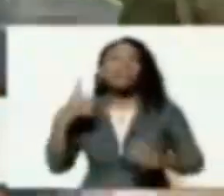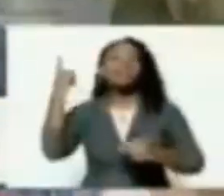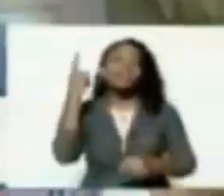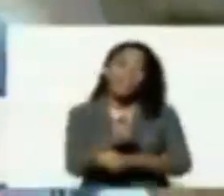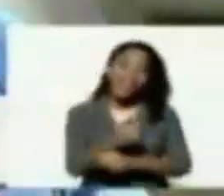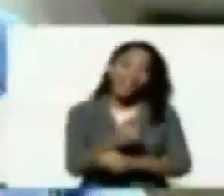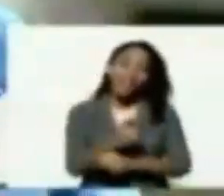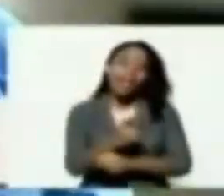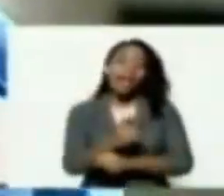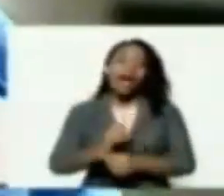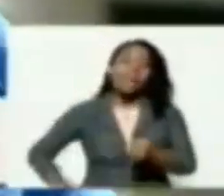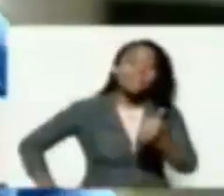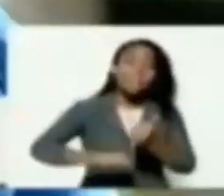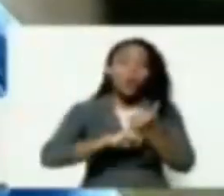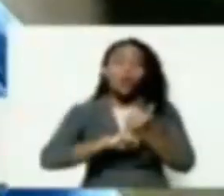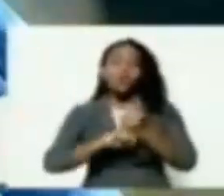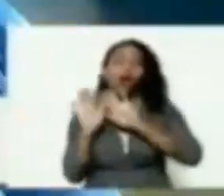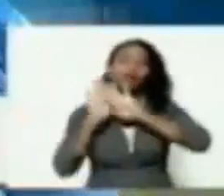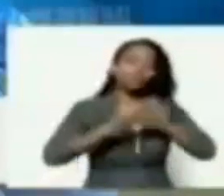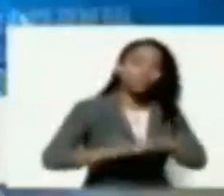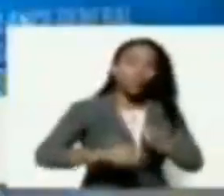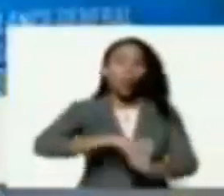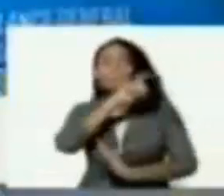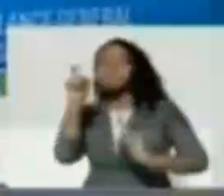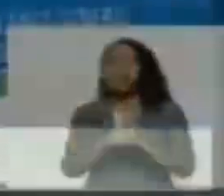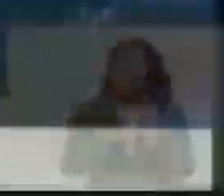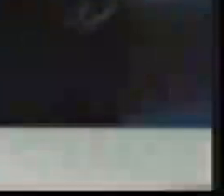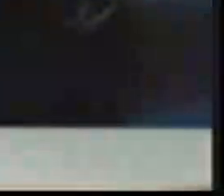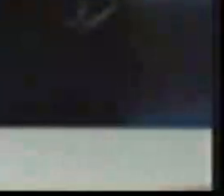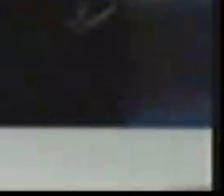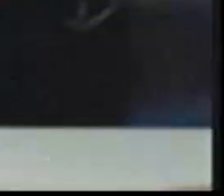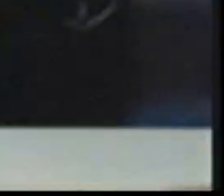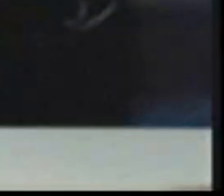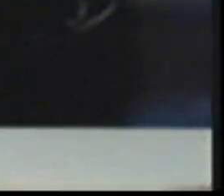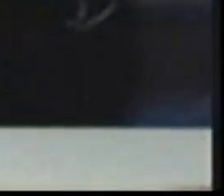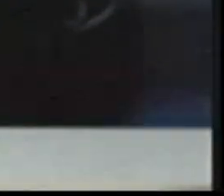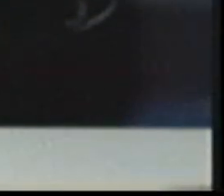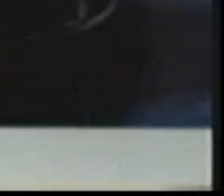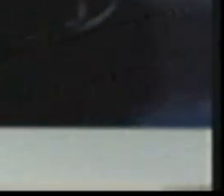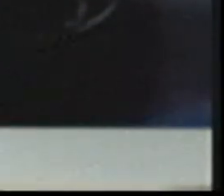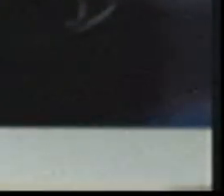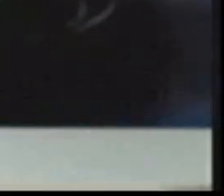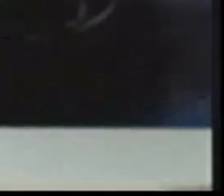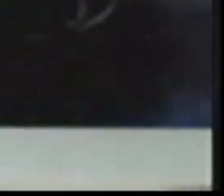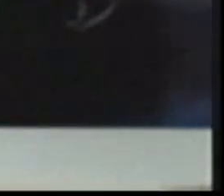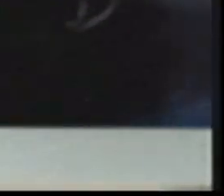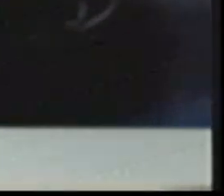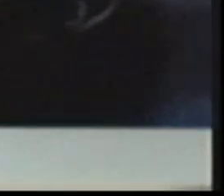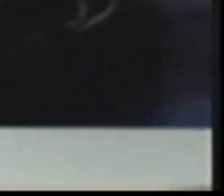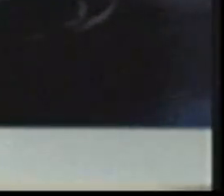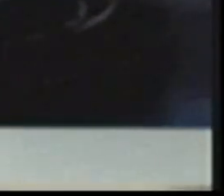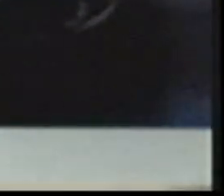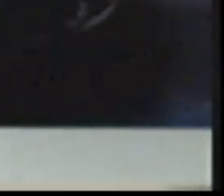ser tributarias de la gran misión Hogares de la Patria. Todas. Más información, y fíjense que nos vamos a ir ahora